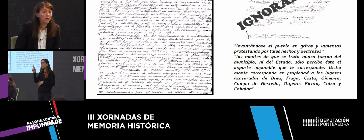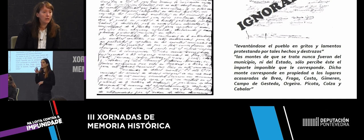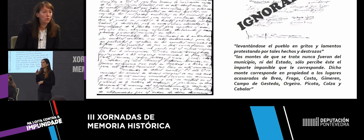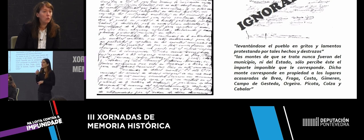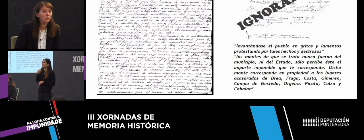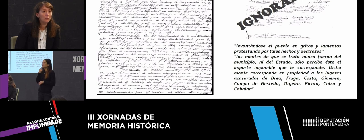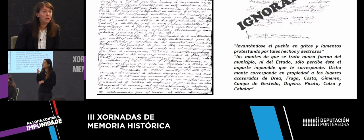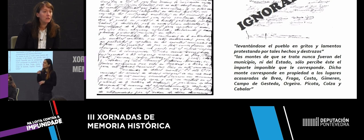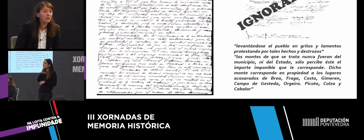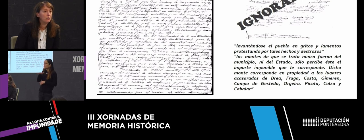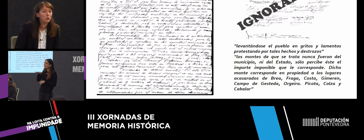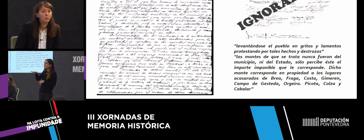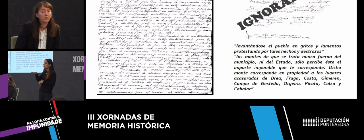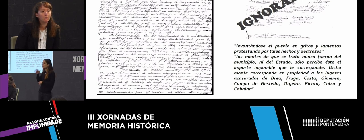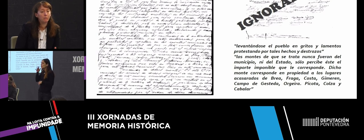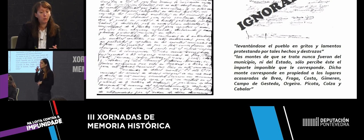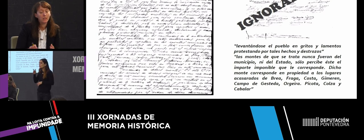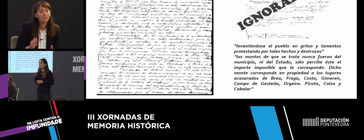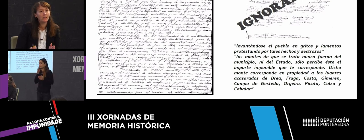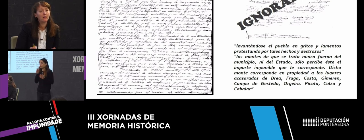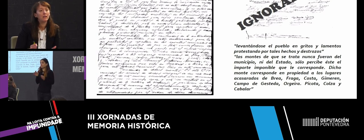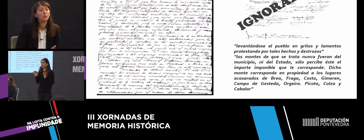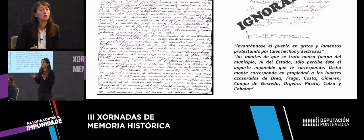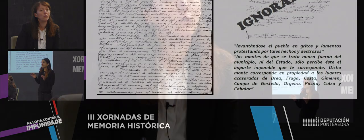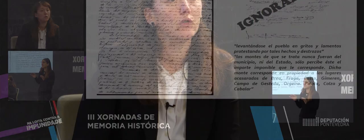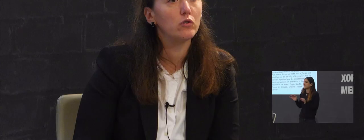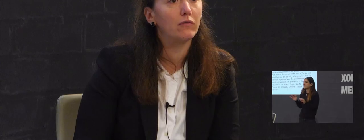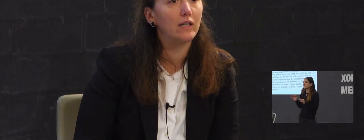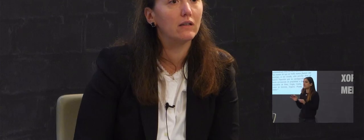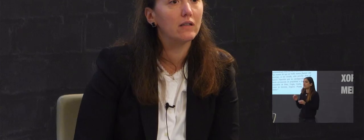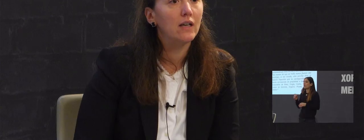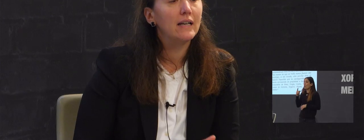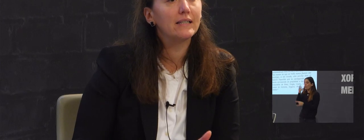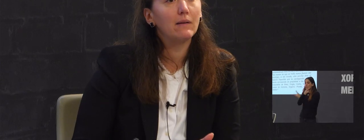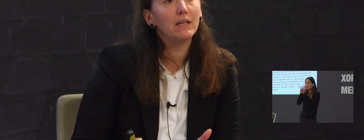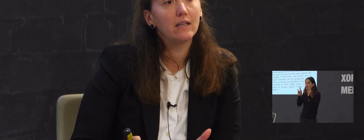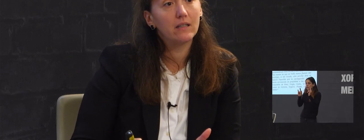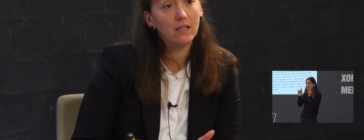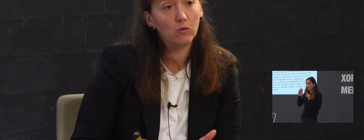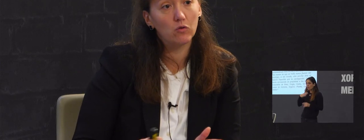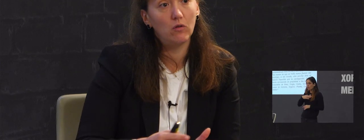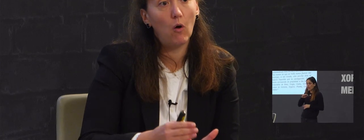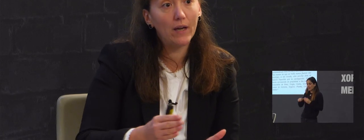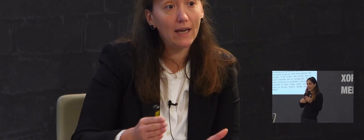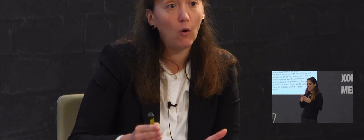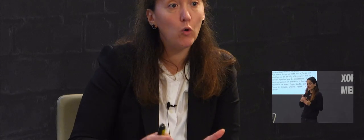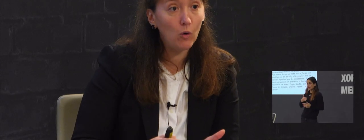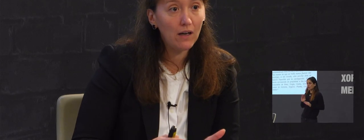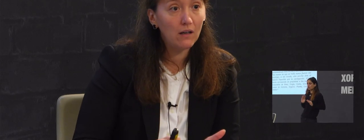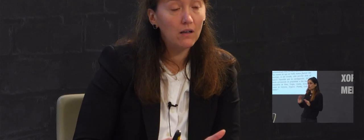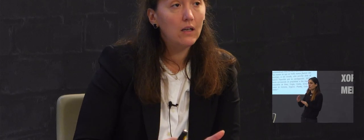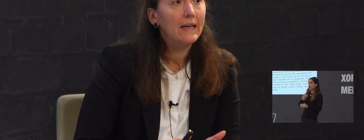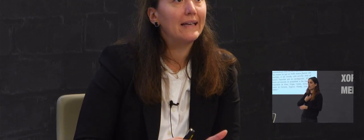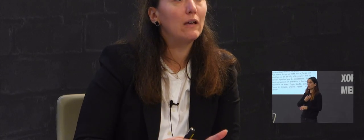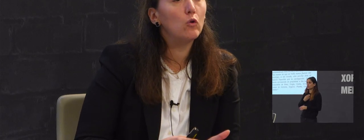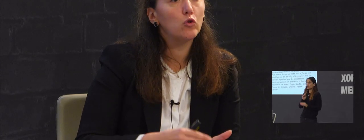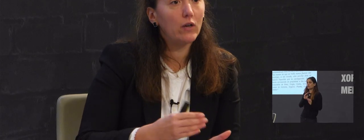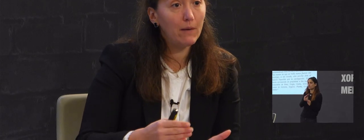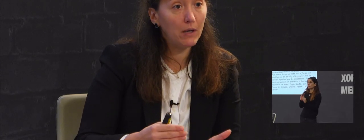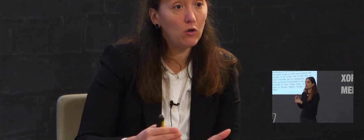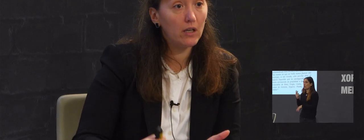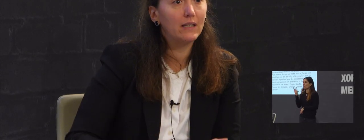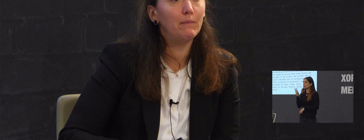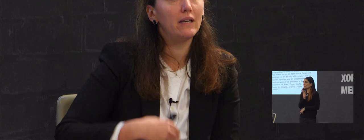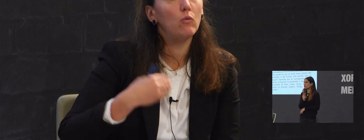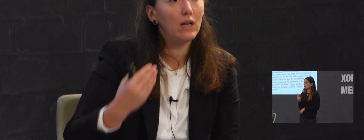a un concello. Un monte veciñal incluso podía pertencer a dous concellos diferentes. Están máis adscritos ao que é o lugar que incluso ao